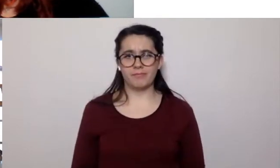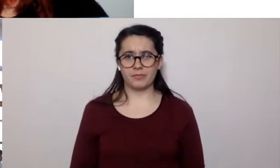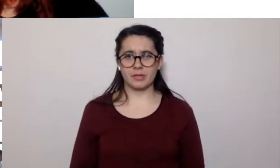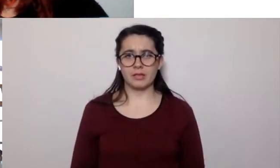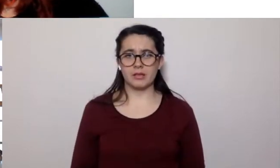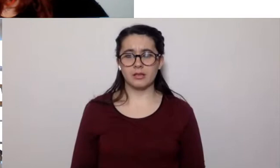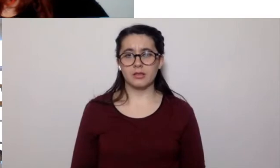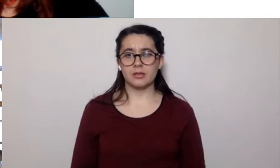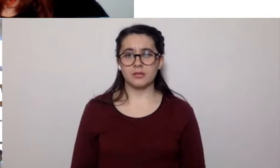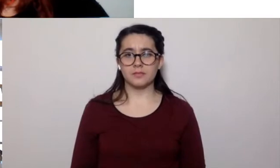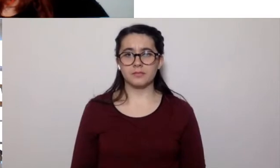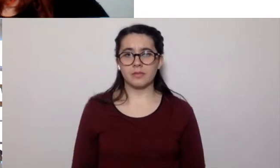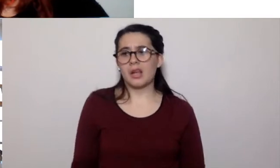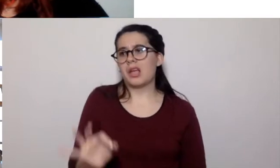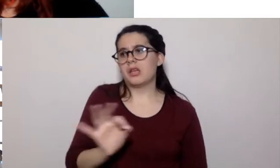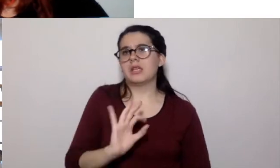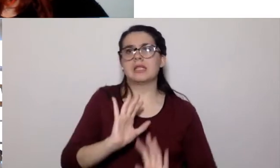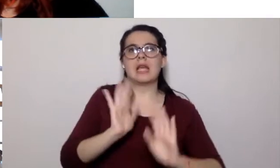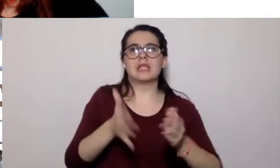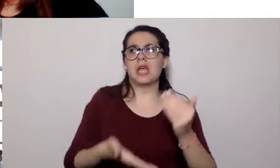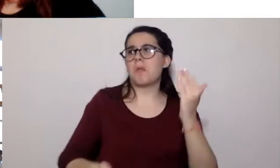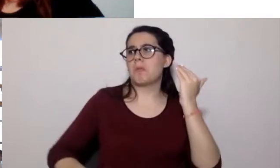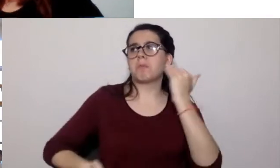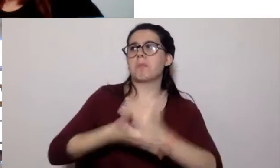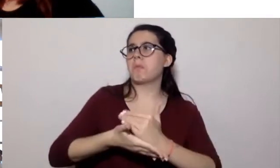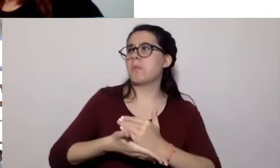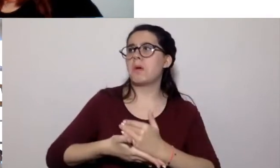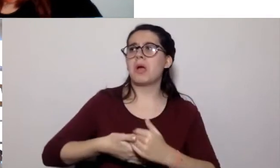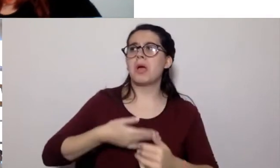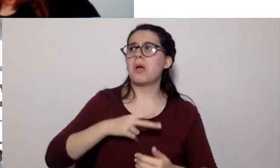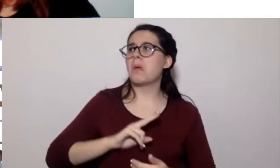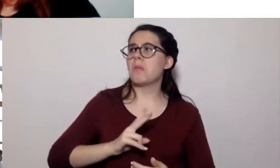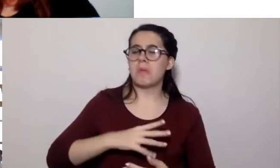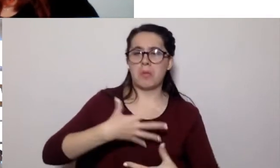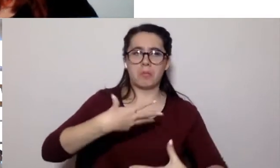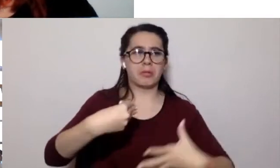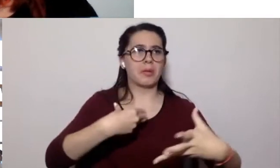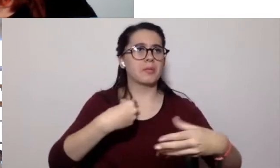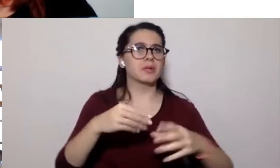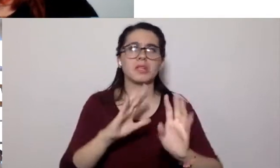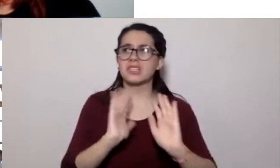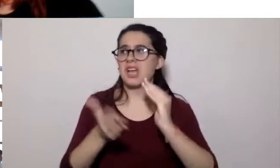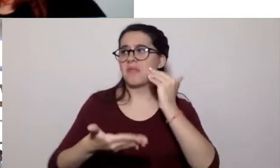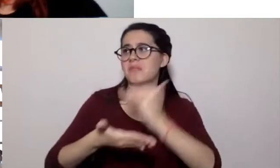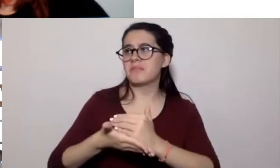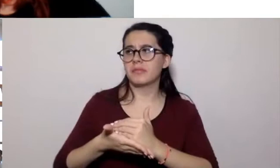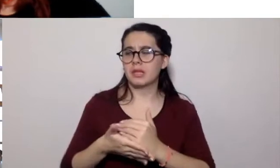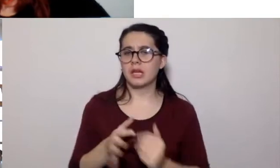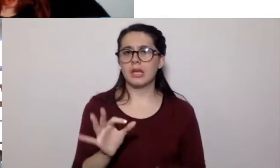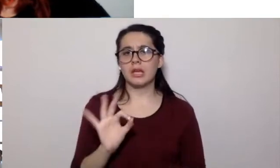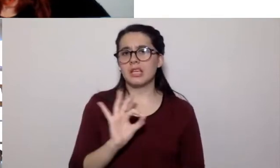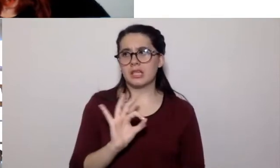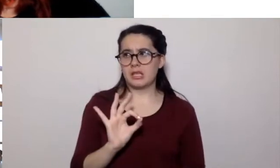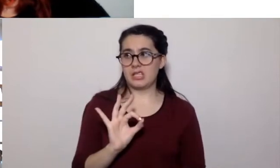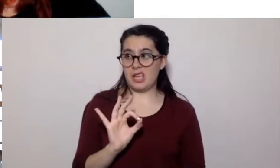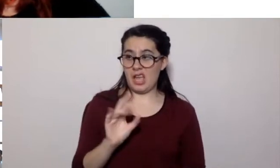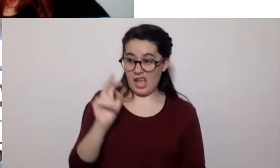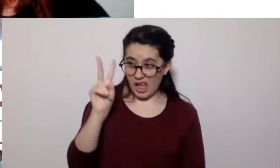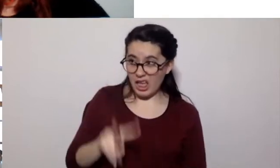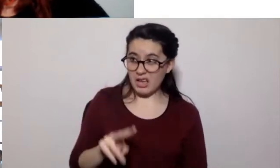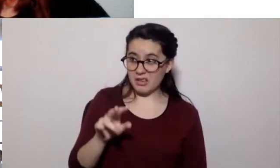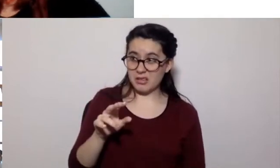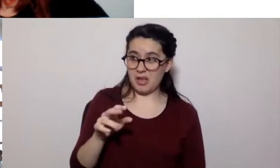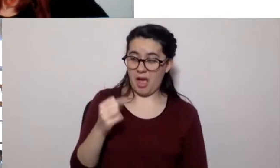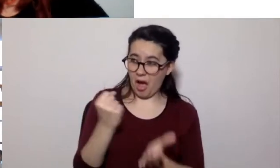aún y cuando ya haya pasado el virus, no necesariamente tenemos que estar en época de pandemia para sentir estrés y ansiedad,